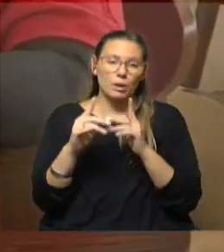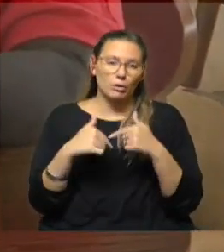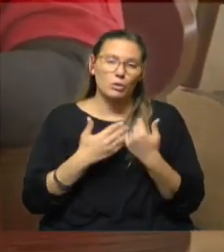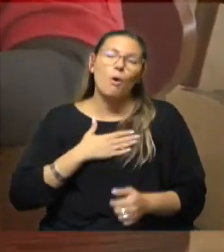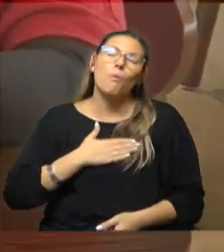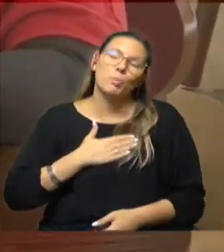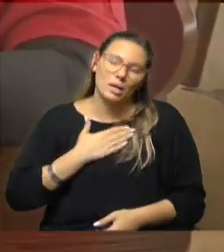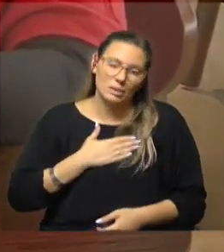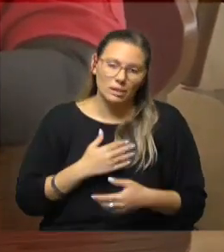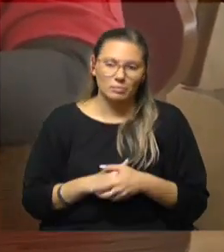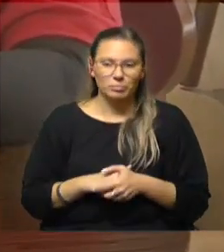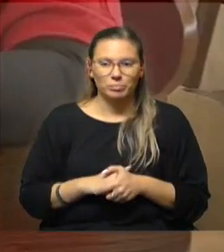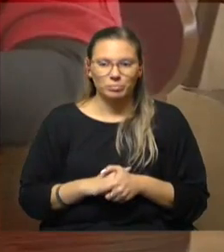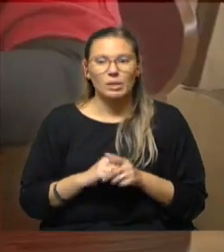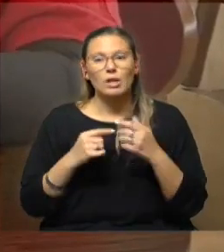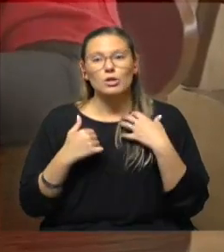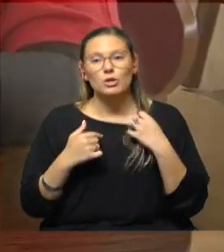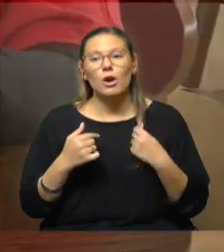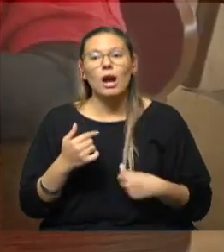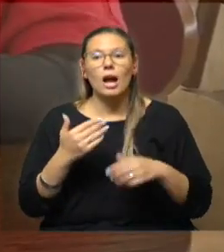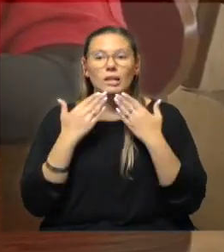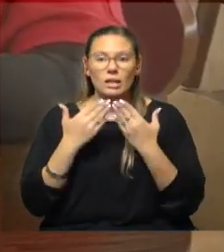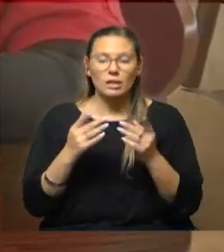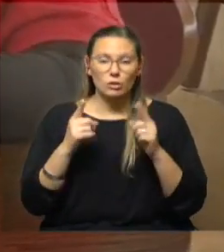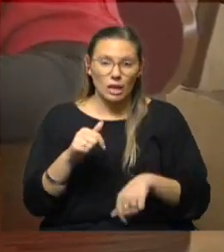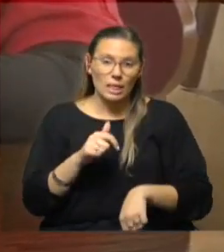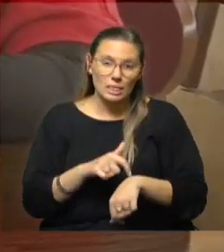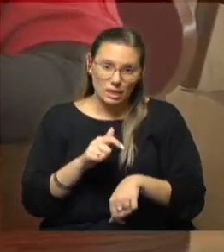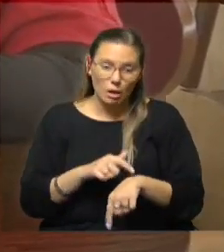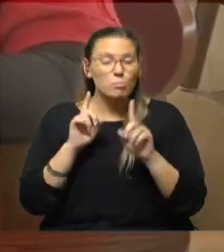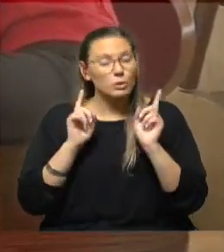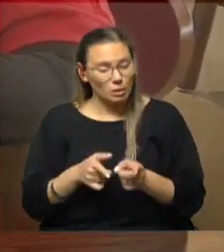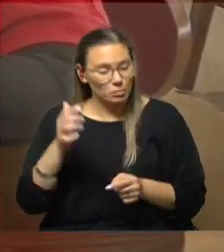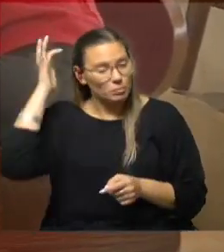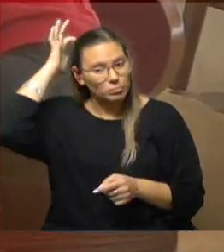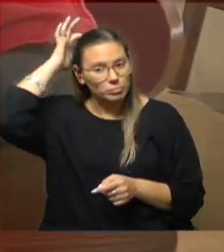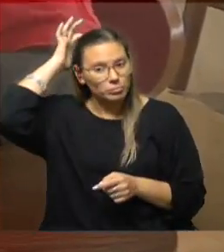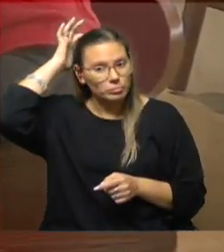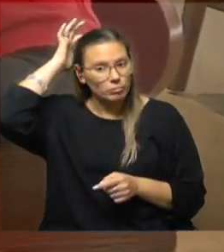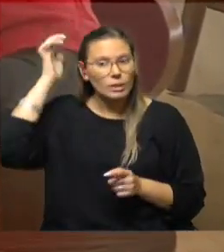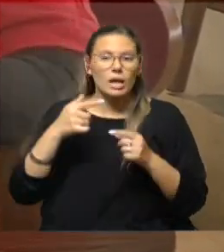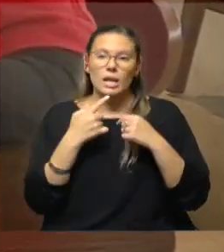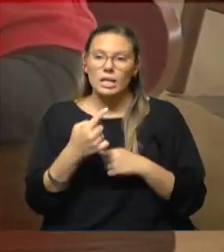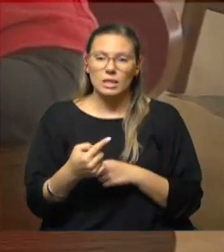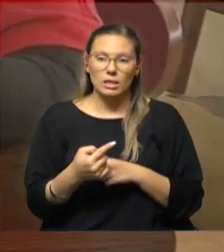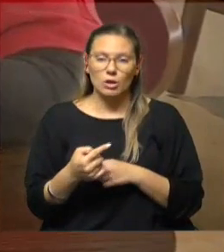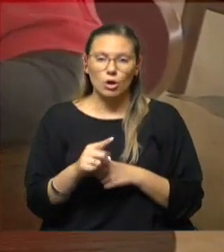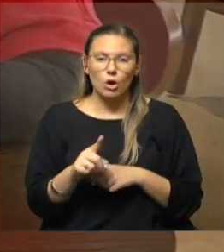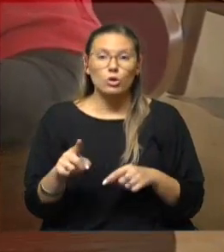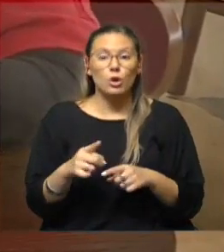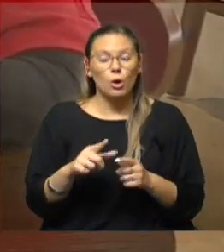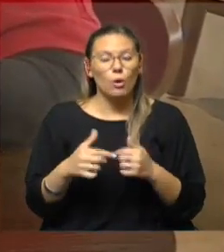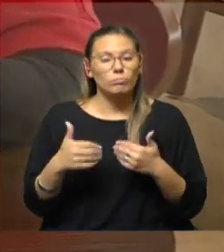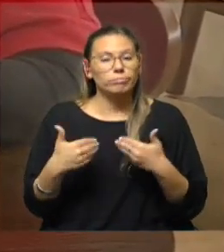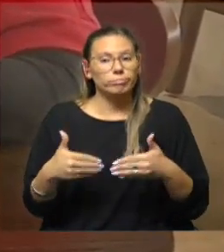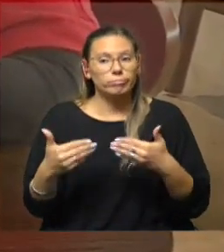placer conversar contigo. Bueno, y yo te agradezco el tiempo que también me has dedicado. Y les digo que no se dejen estar porque